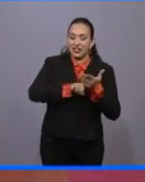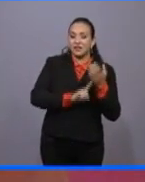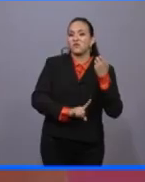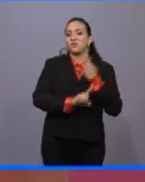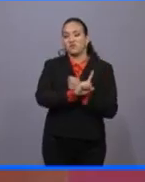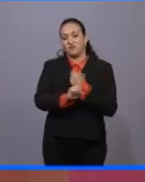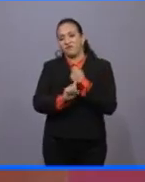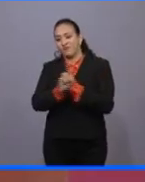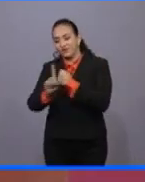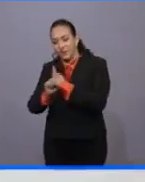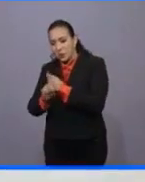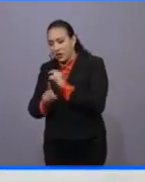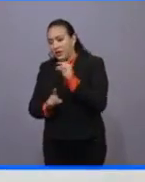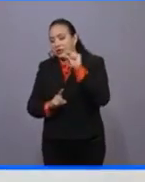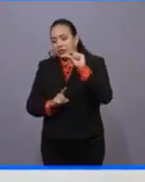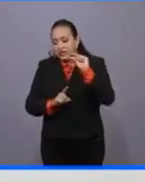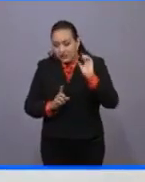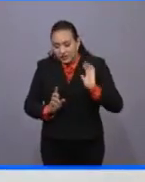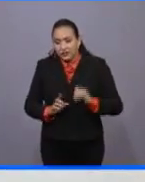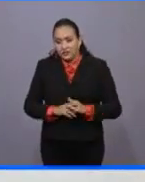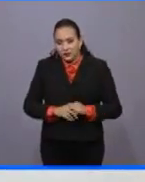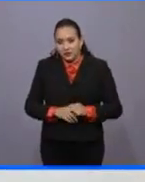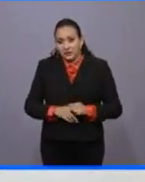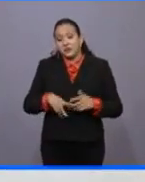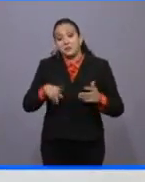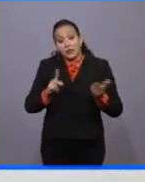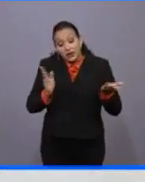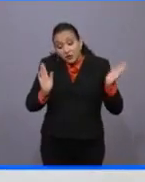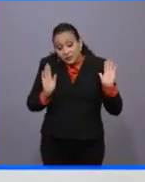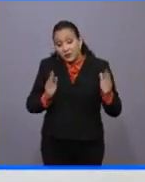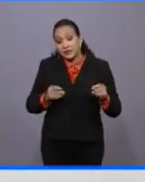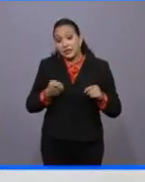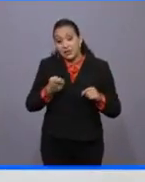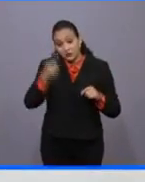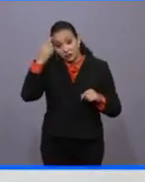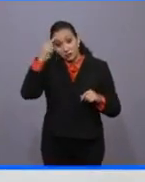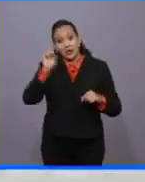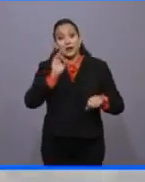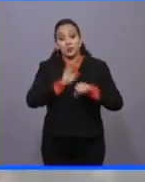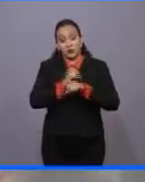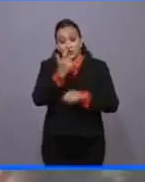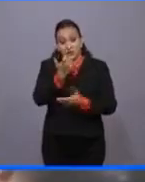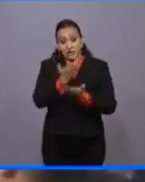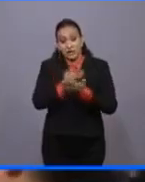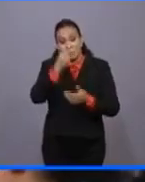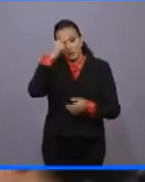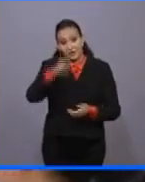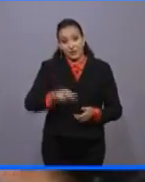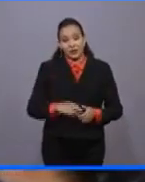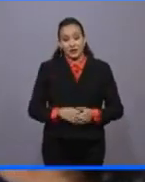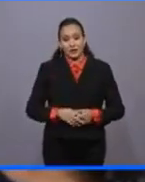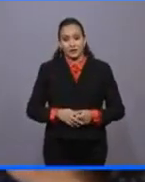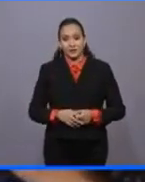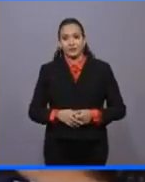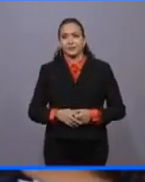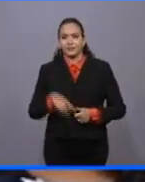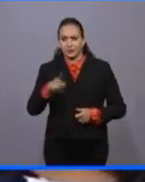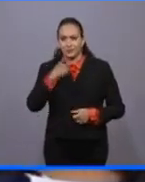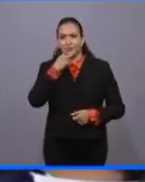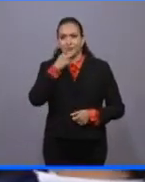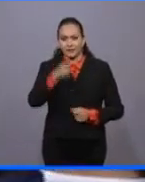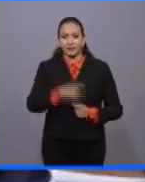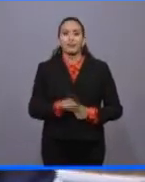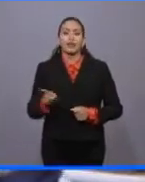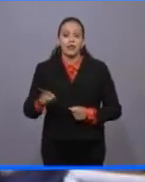problemas menores, pues, pero fue una medida preventiva para proteger al sistema financiero. Efectivamente, como menciona